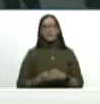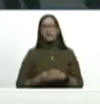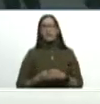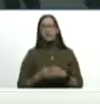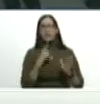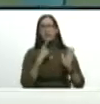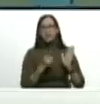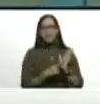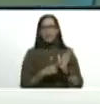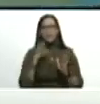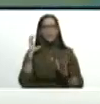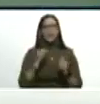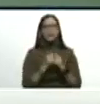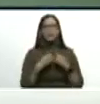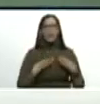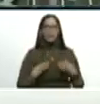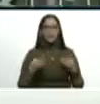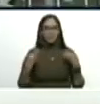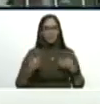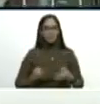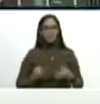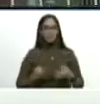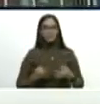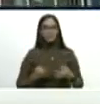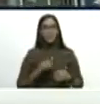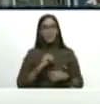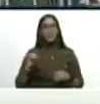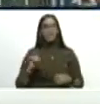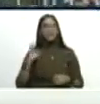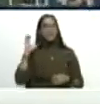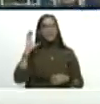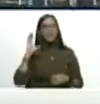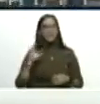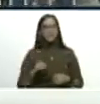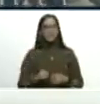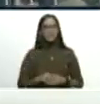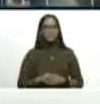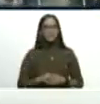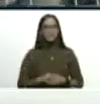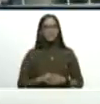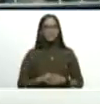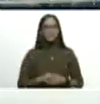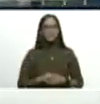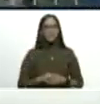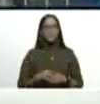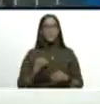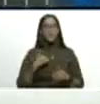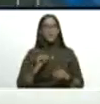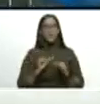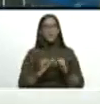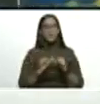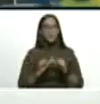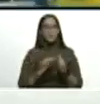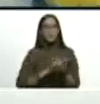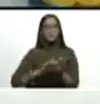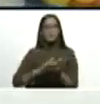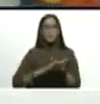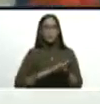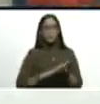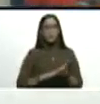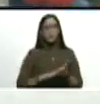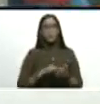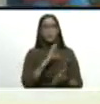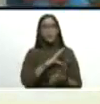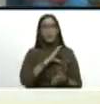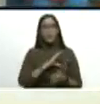estado Anzoátegui, un estado vital del oriente del país. Y hay que mantener la recuperación con las bricomiles,